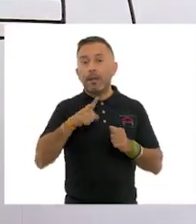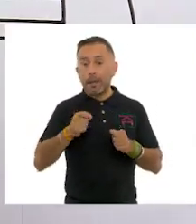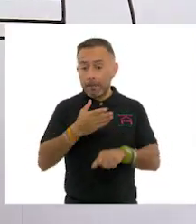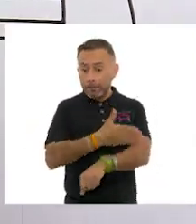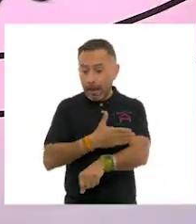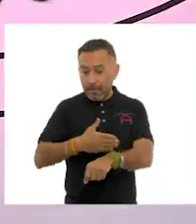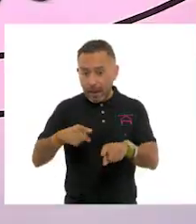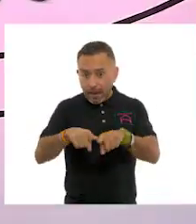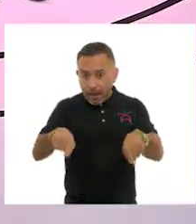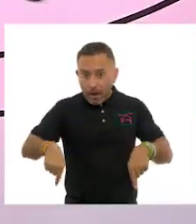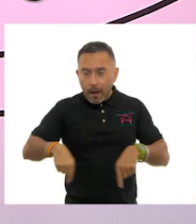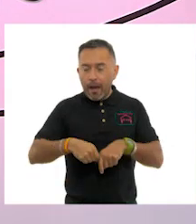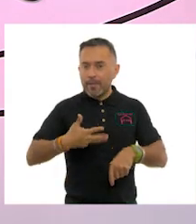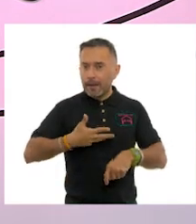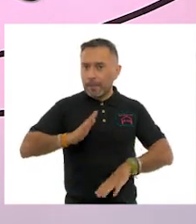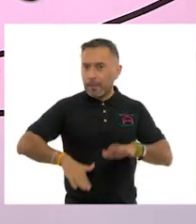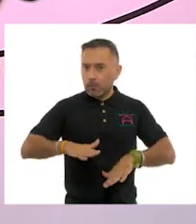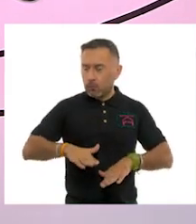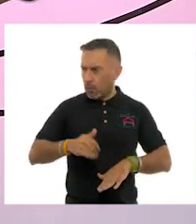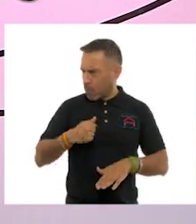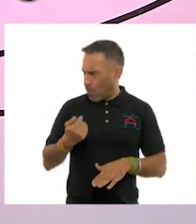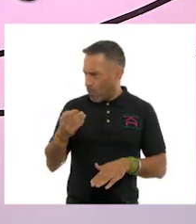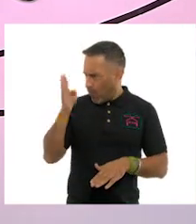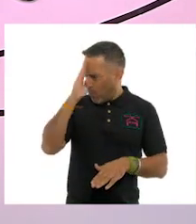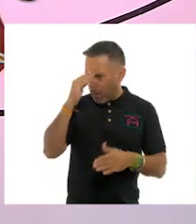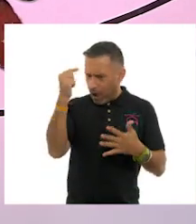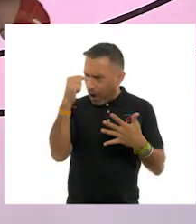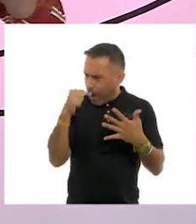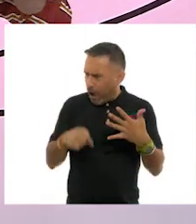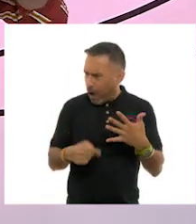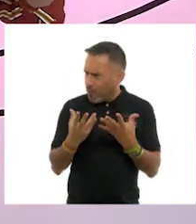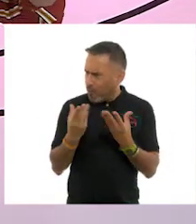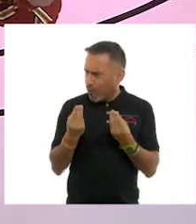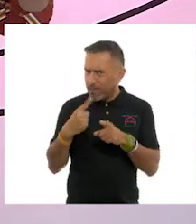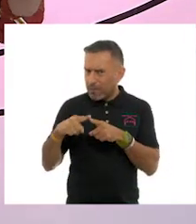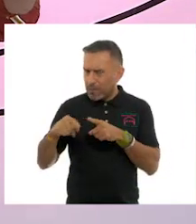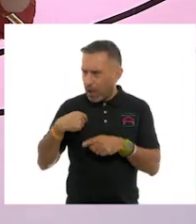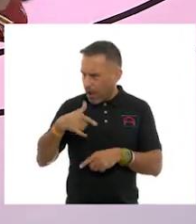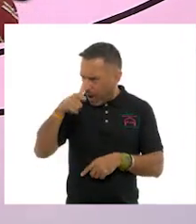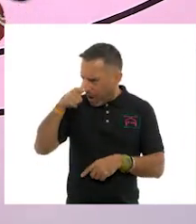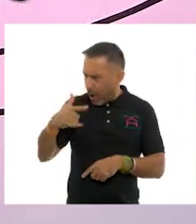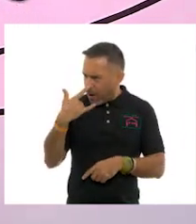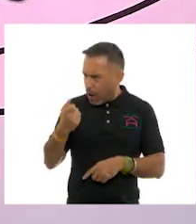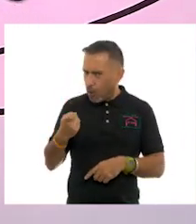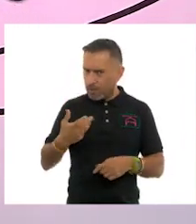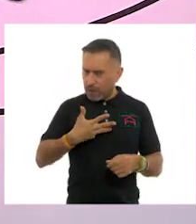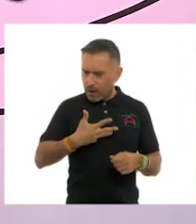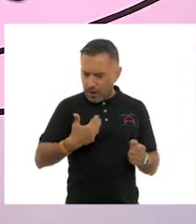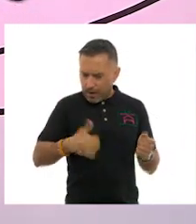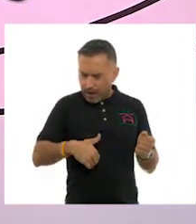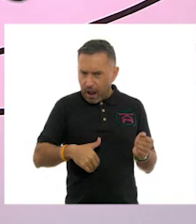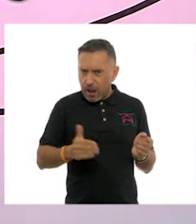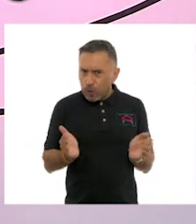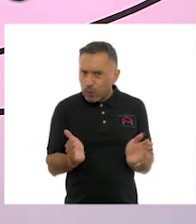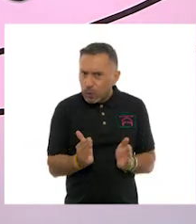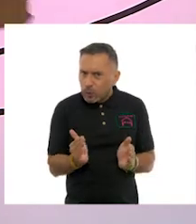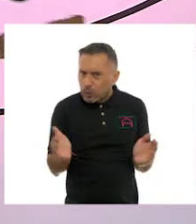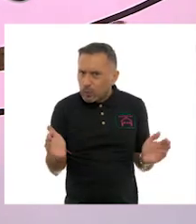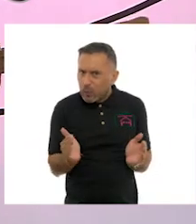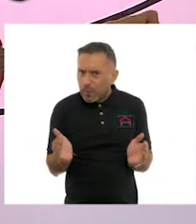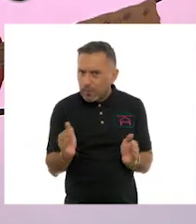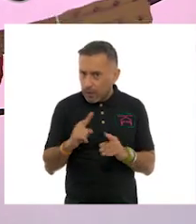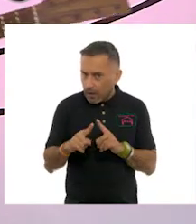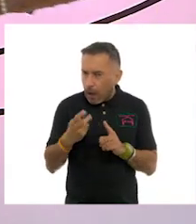percusión. Entonces son un montón de instrumentos. A mí sí me llama la atención que precisamente las jaranas sean diferentes tamaños, porque claro, eso lo que hace es que dé